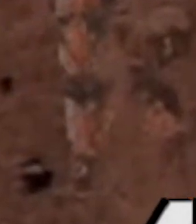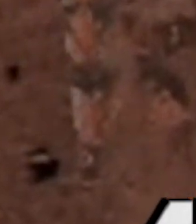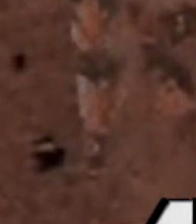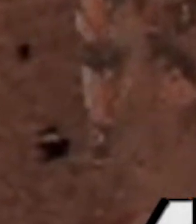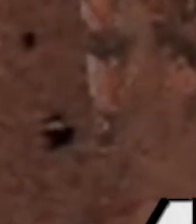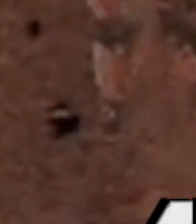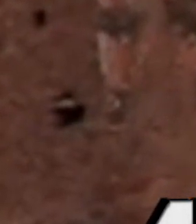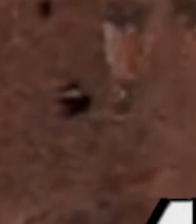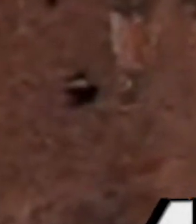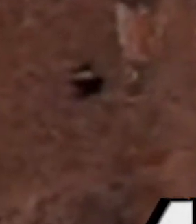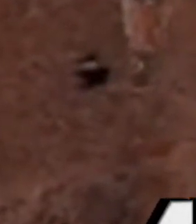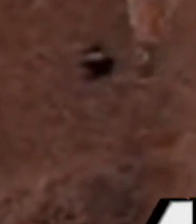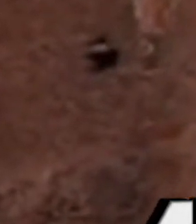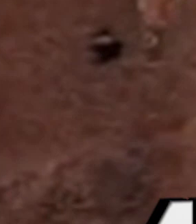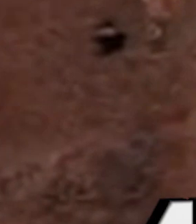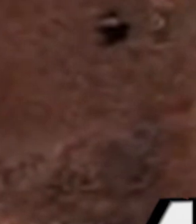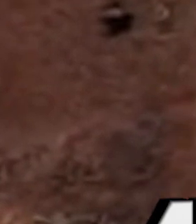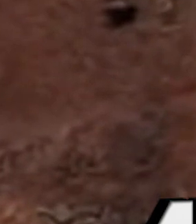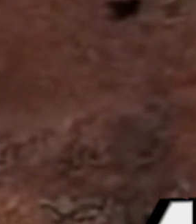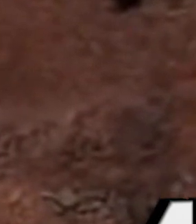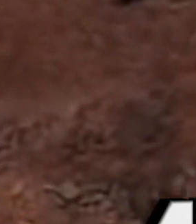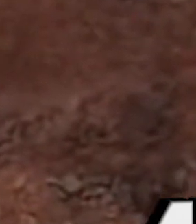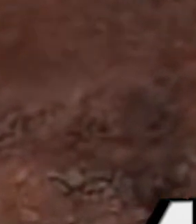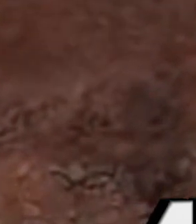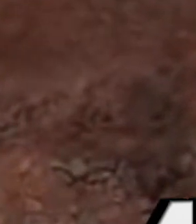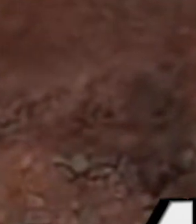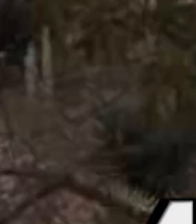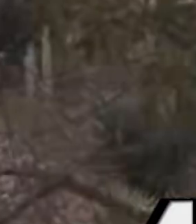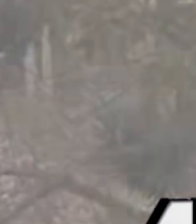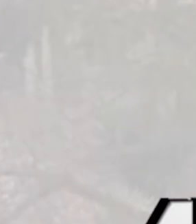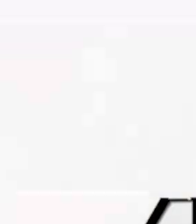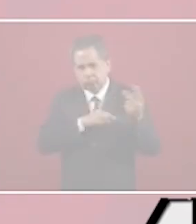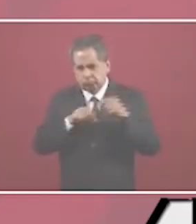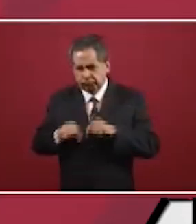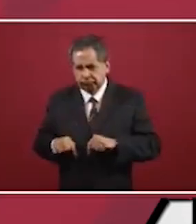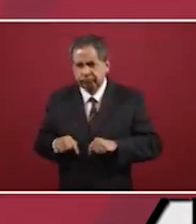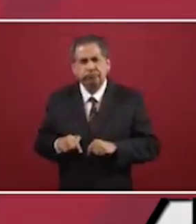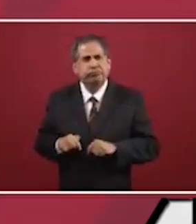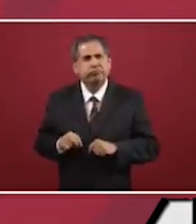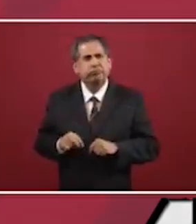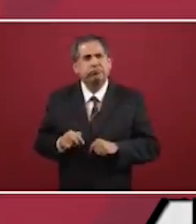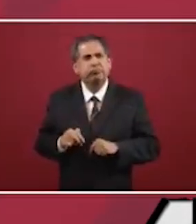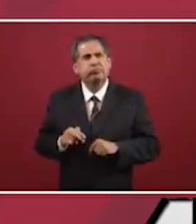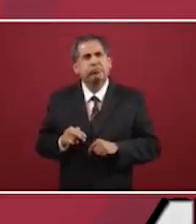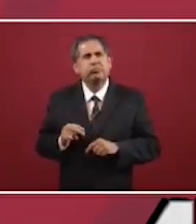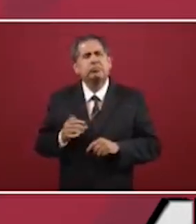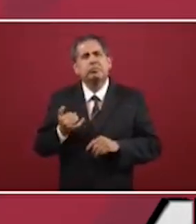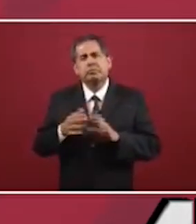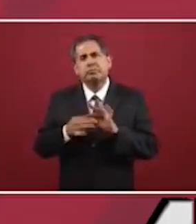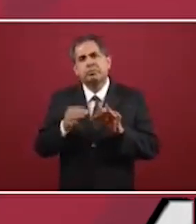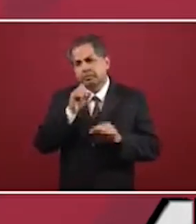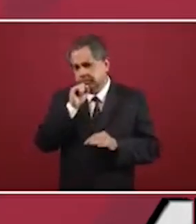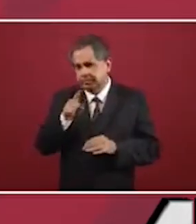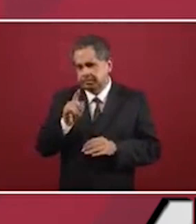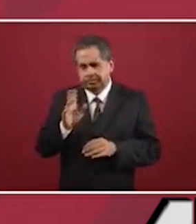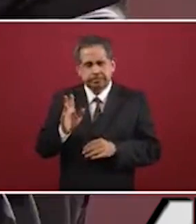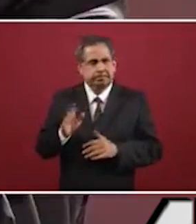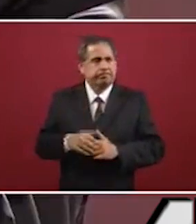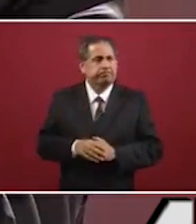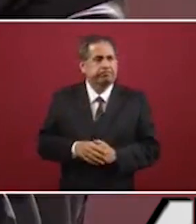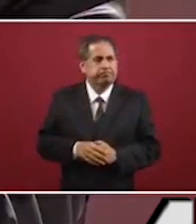los trabajadores y también de la protección al medio ambiente. Y ya estamos